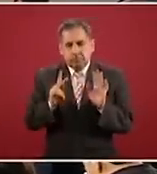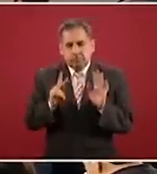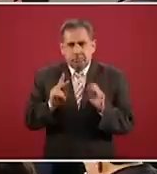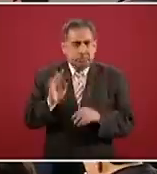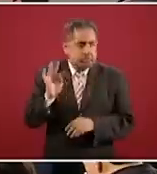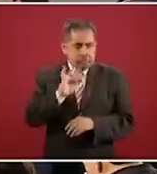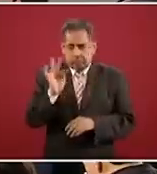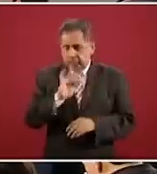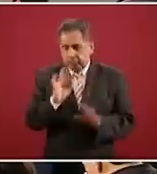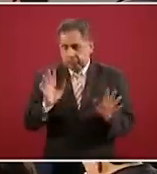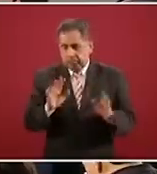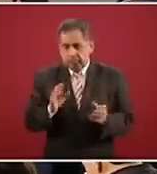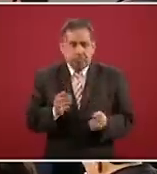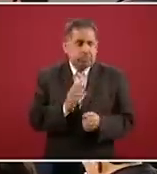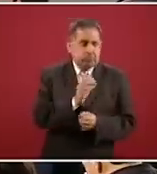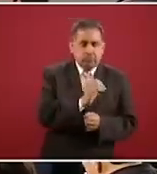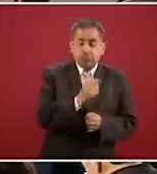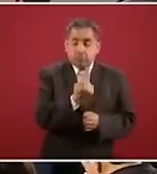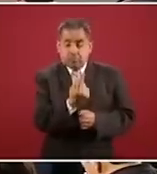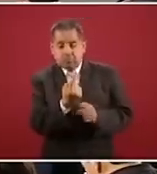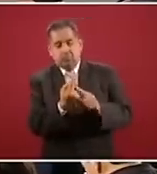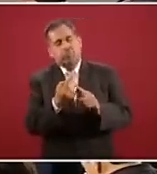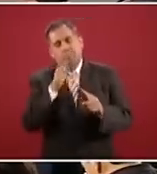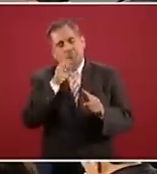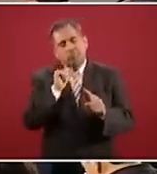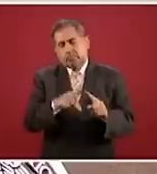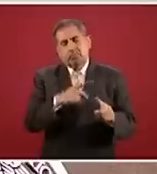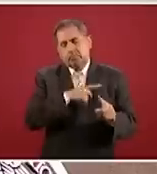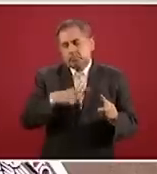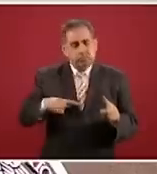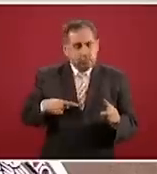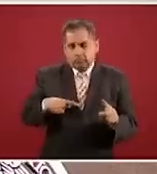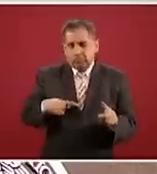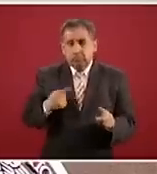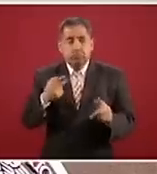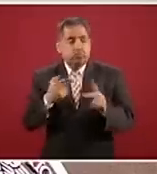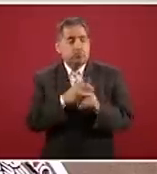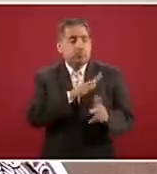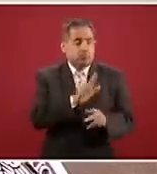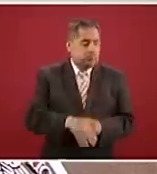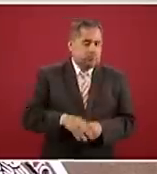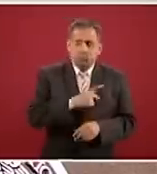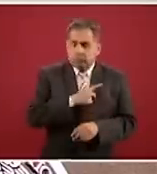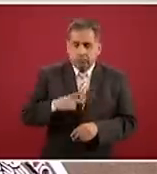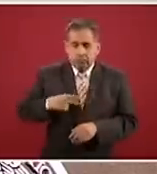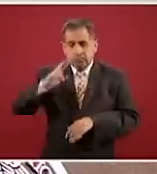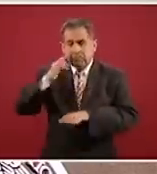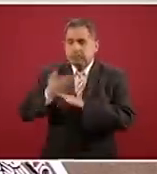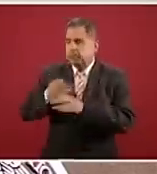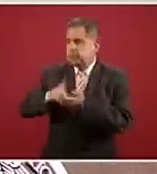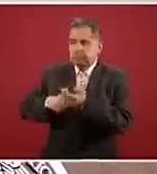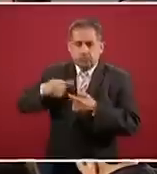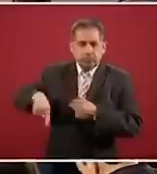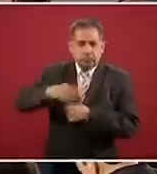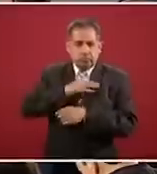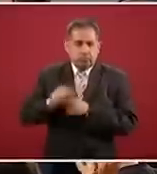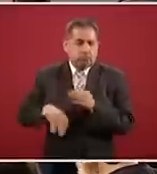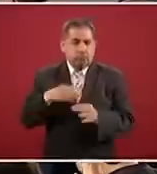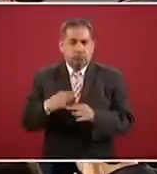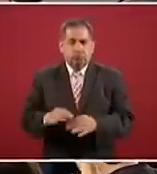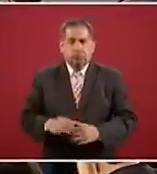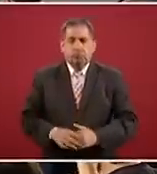que sea el número, mientras haya un homicidio, hay una responsabilidad pendiente para cumplir.